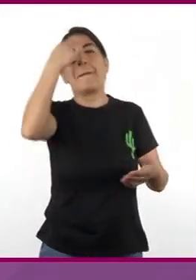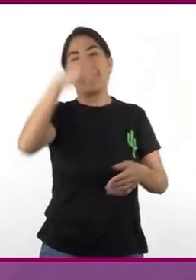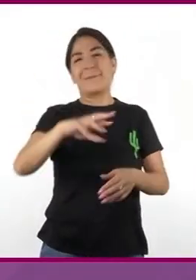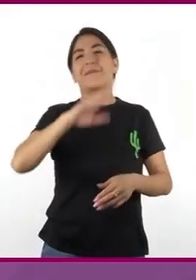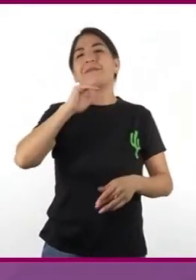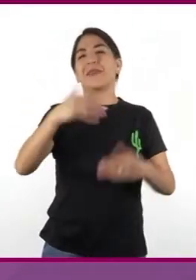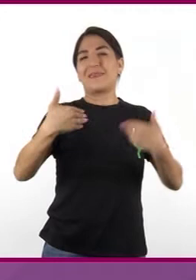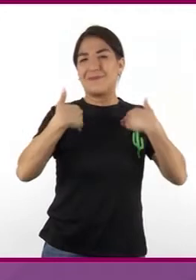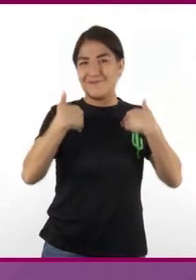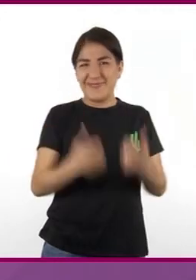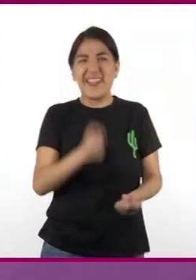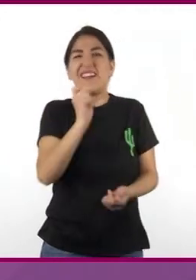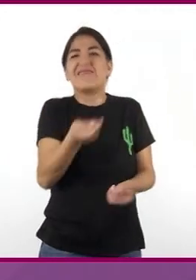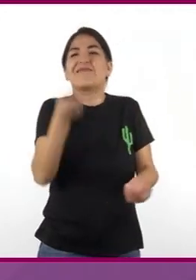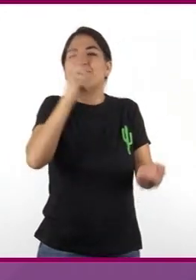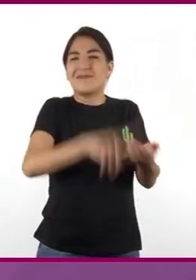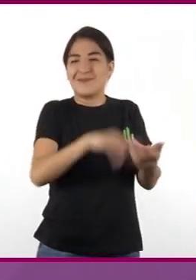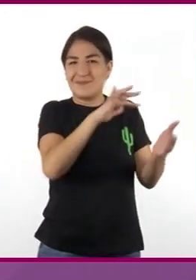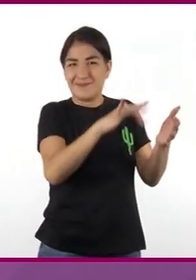a leer.